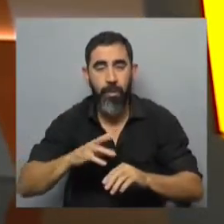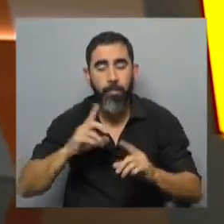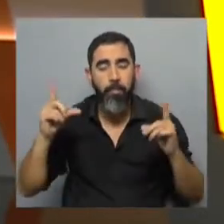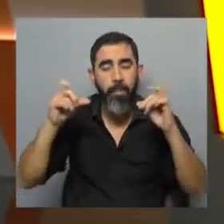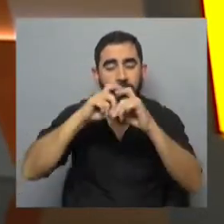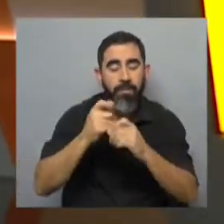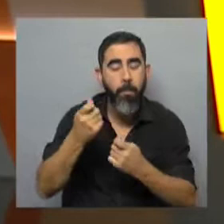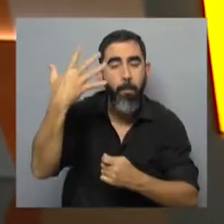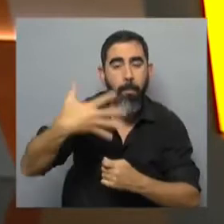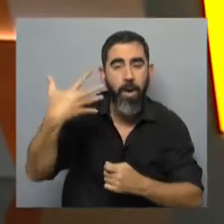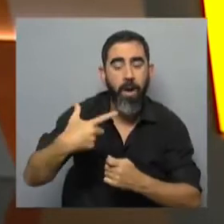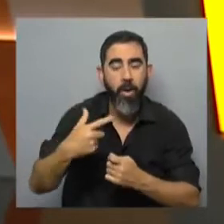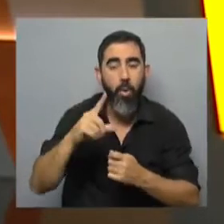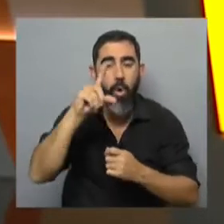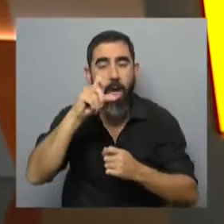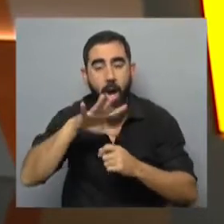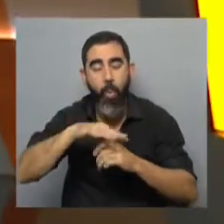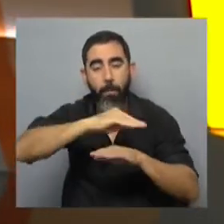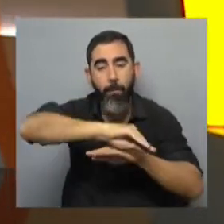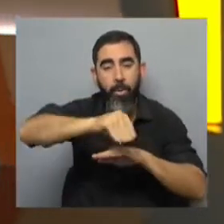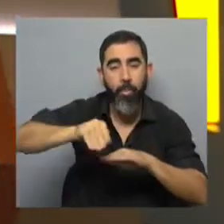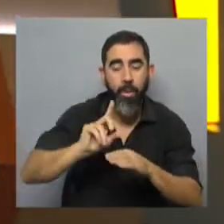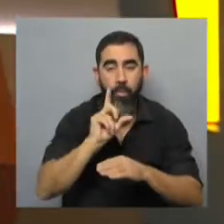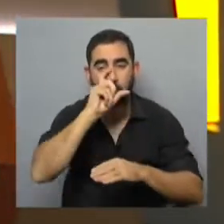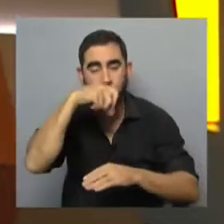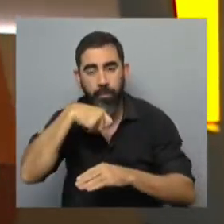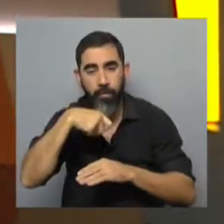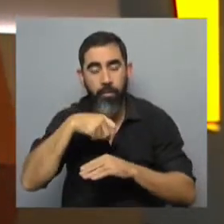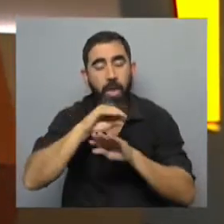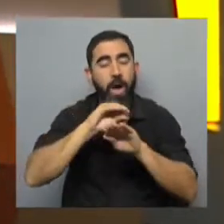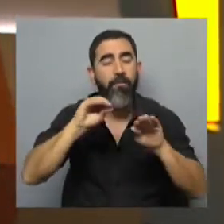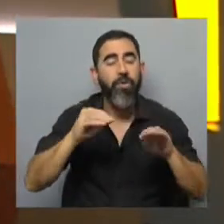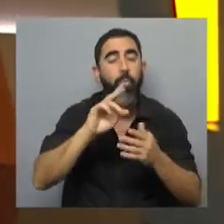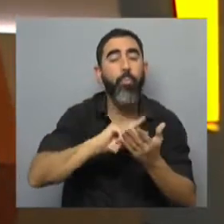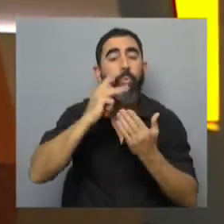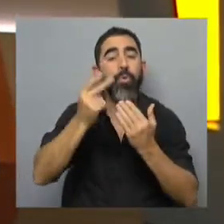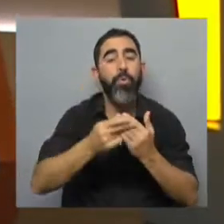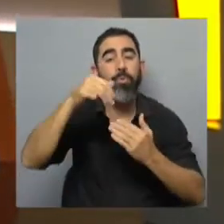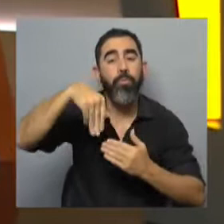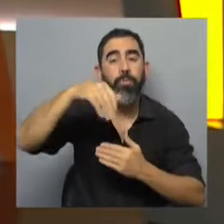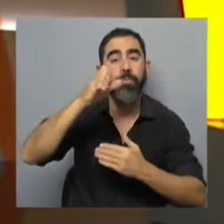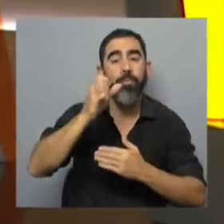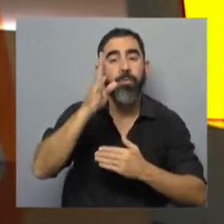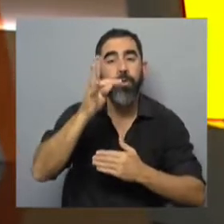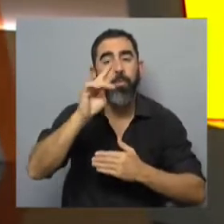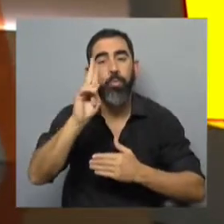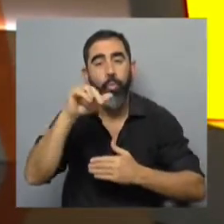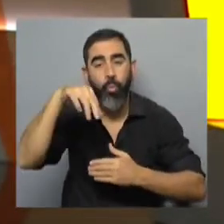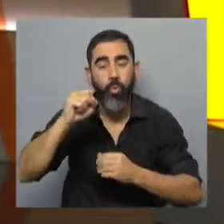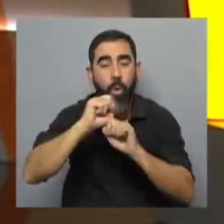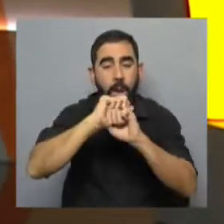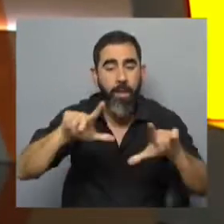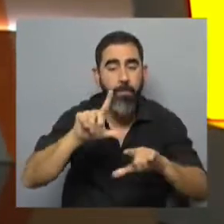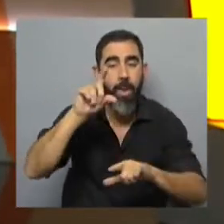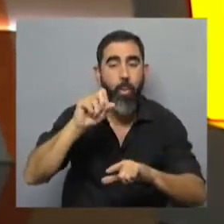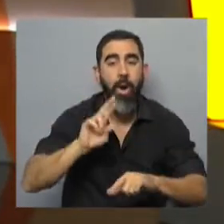difícil y costoso el suministro hacia el área metropolitana. El anunciado proyecto Neptuno, que potabilizaría agua del Río de la